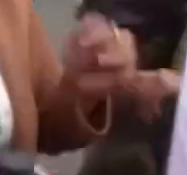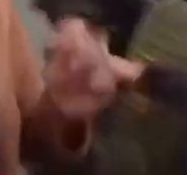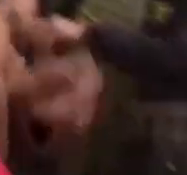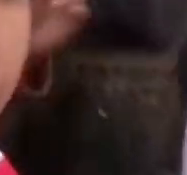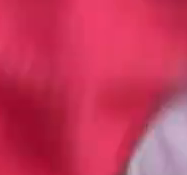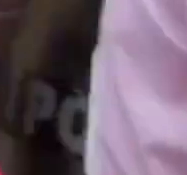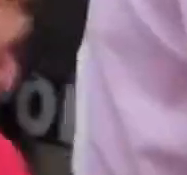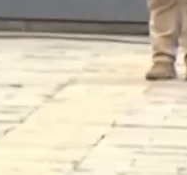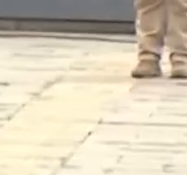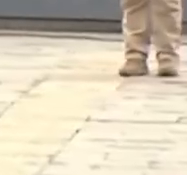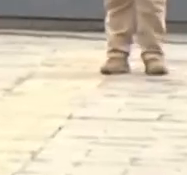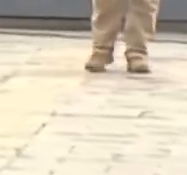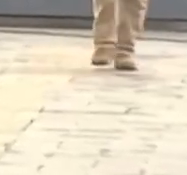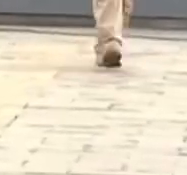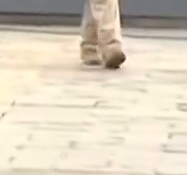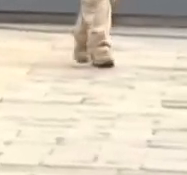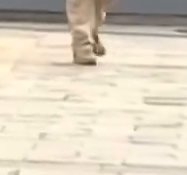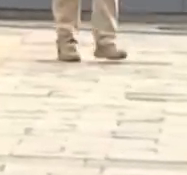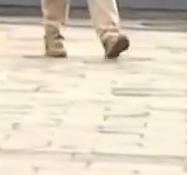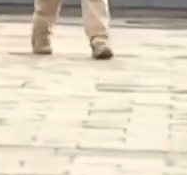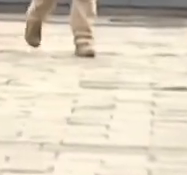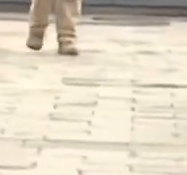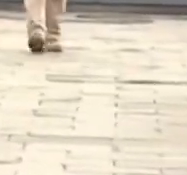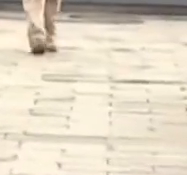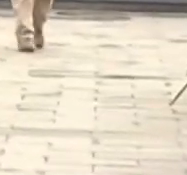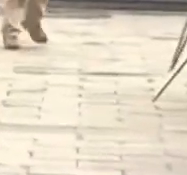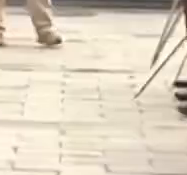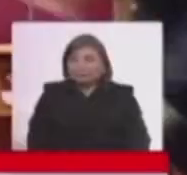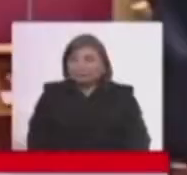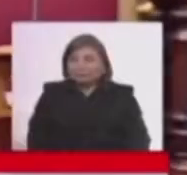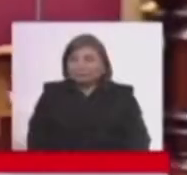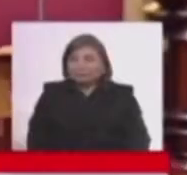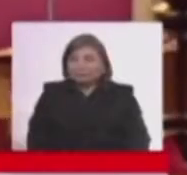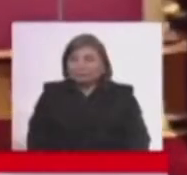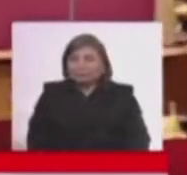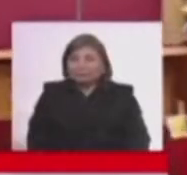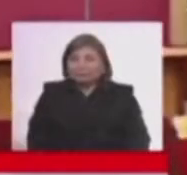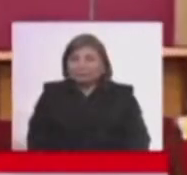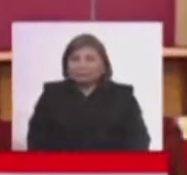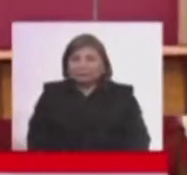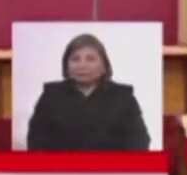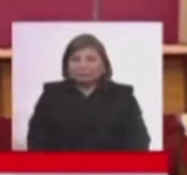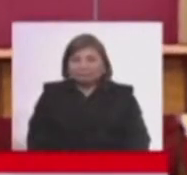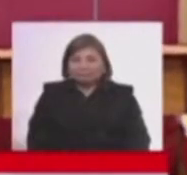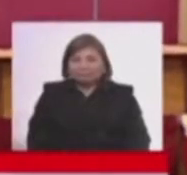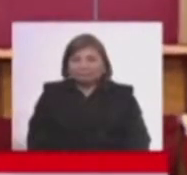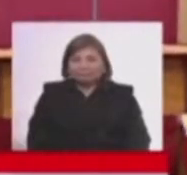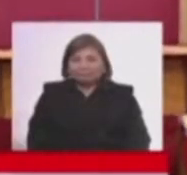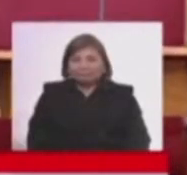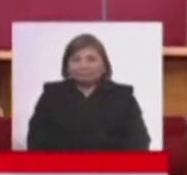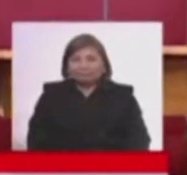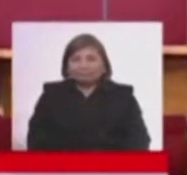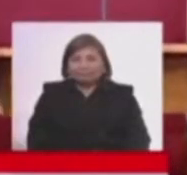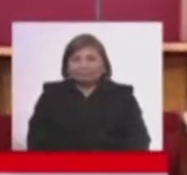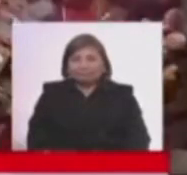año. En su primer discurso, luego de jurar como sexta presidente del país en apenas 5 años, se comprometió